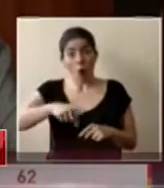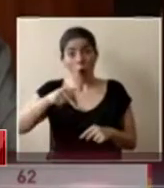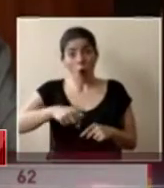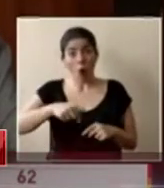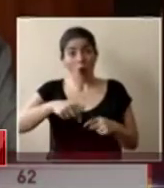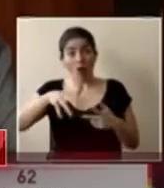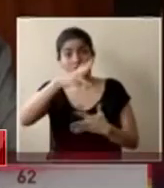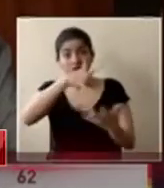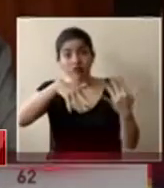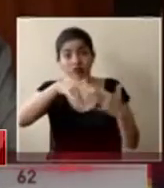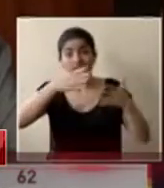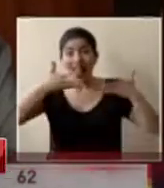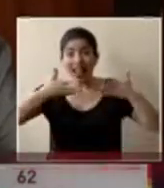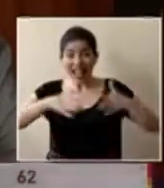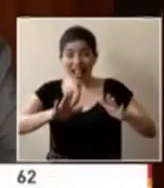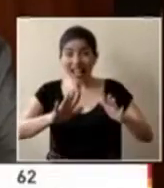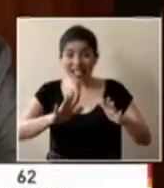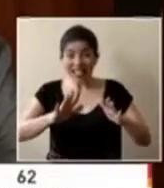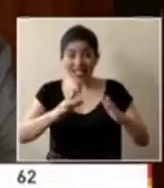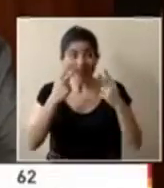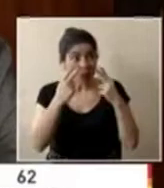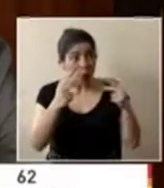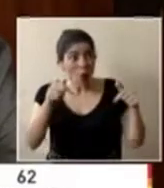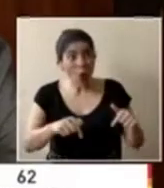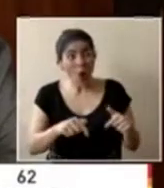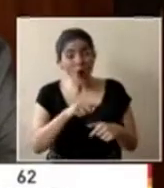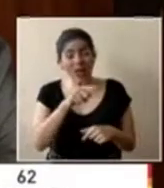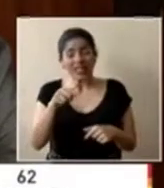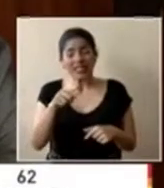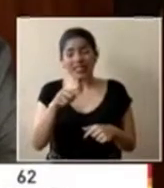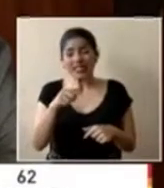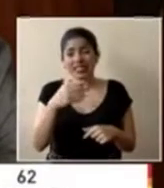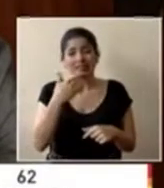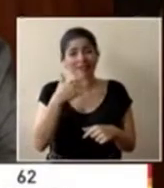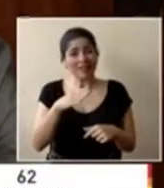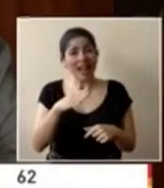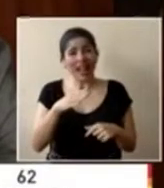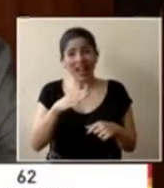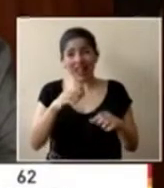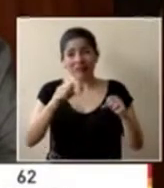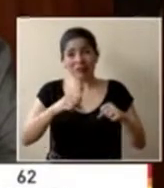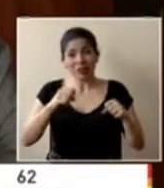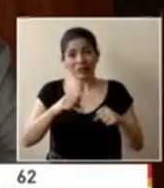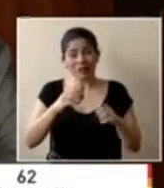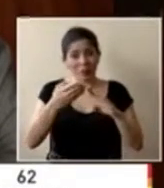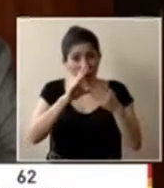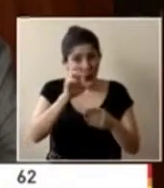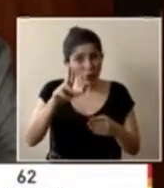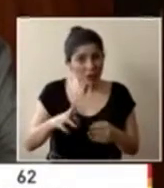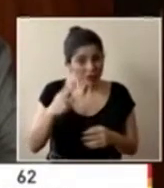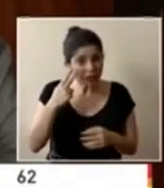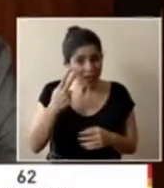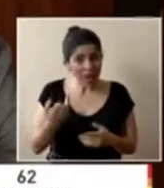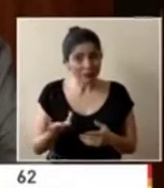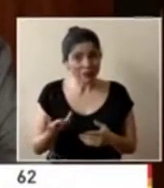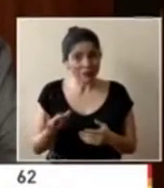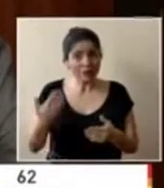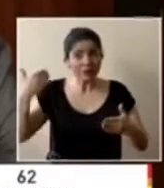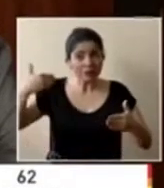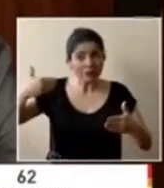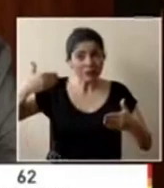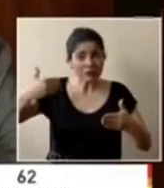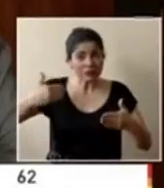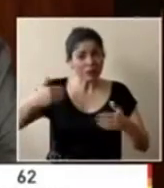en las calles, es un mal presagio. Población de Costa Rica. Hemos venido